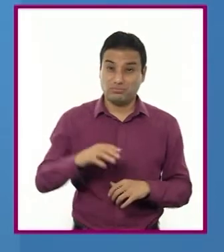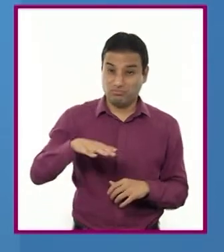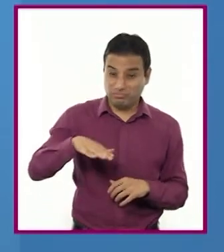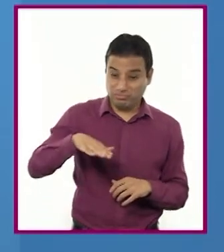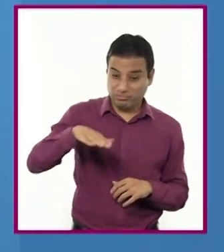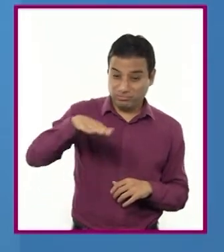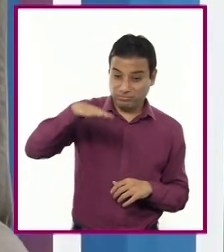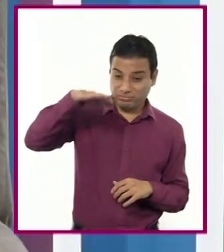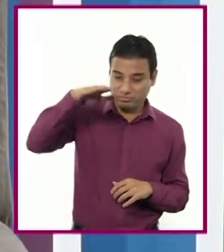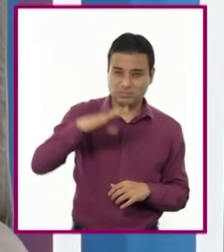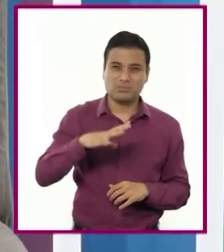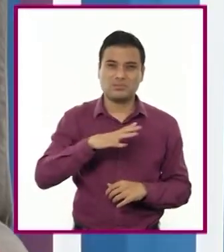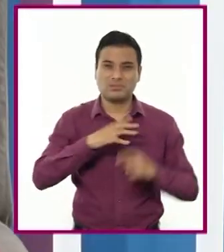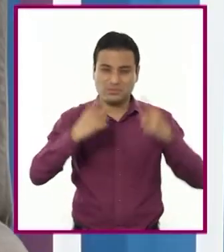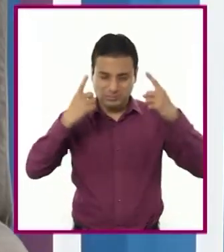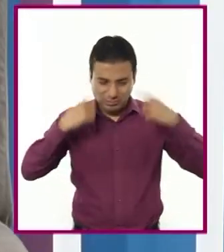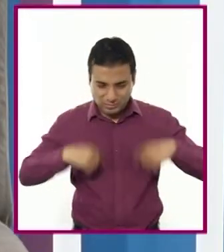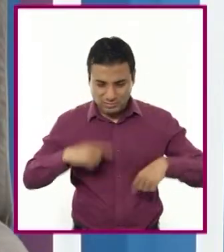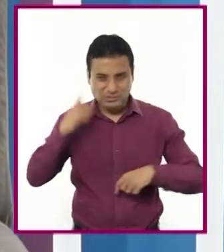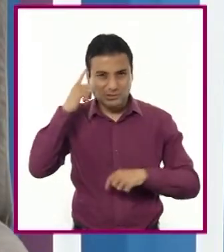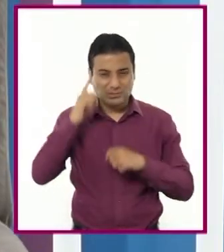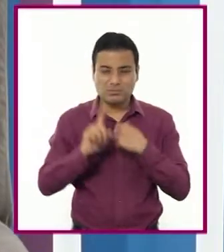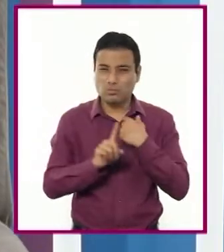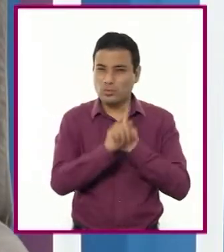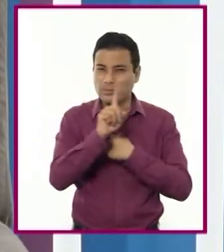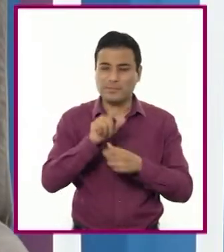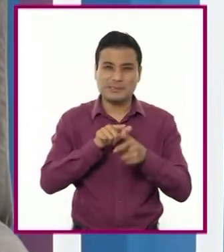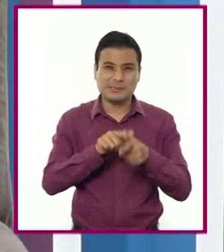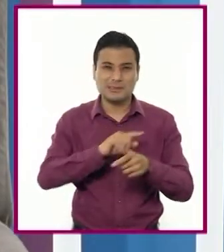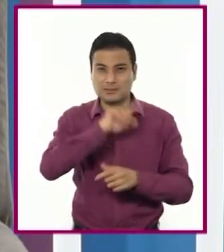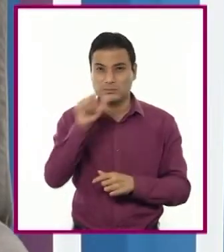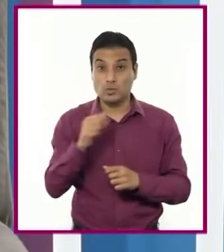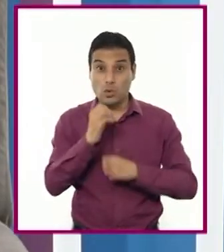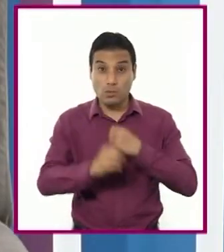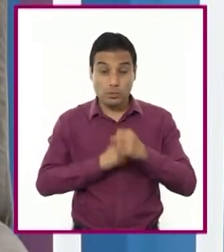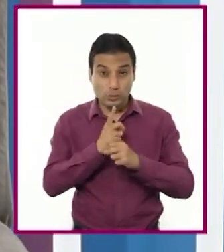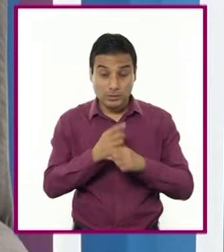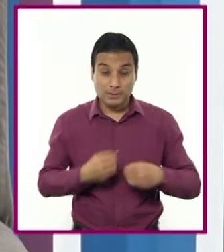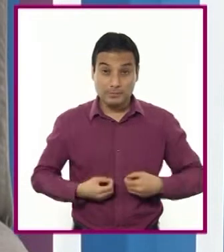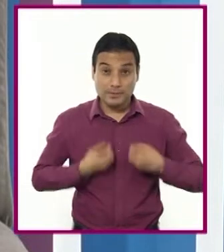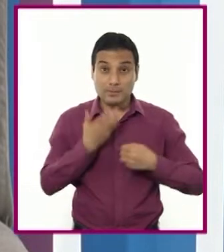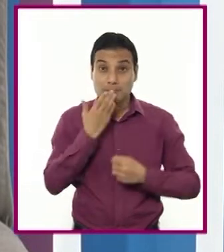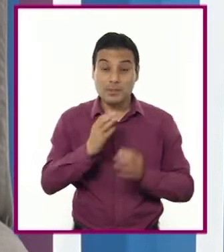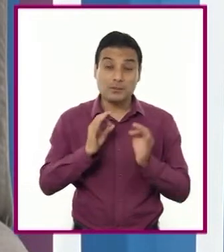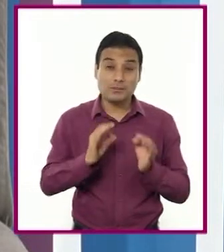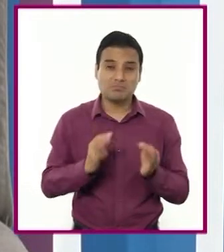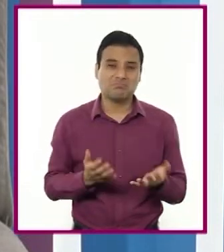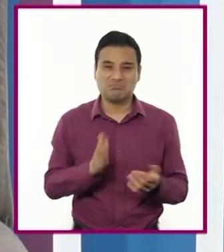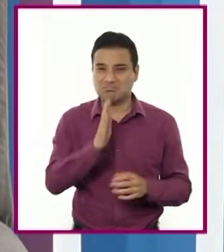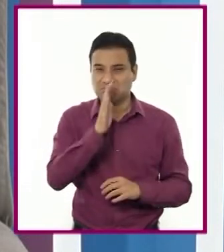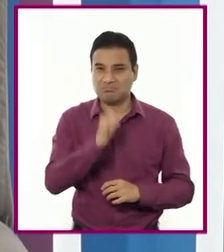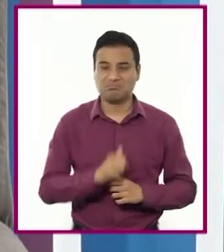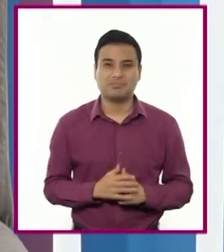salud física como a la mental y limitan las oportunidades de llevar una vida adulta satisfactoria.